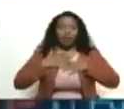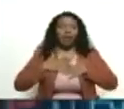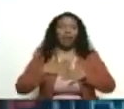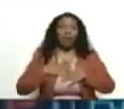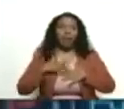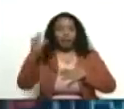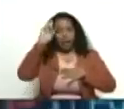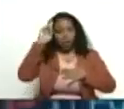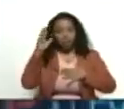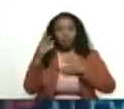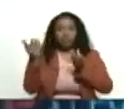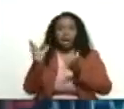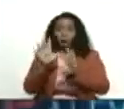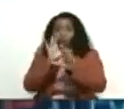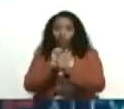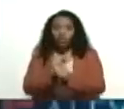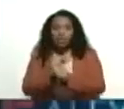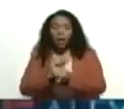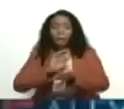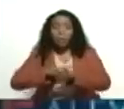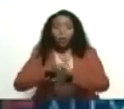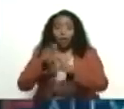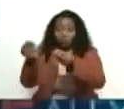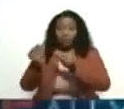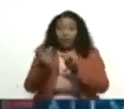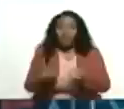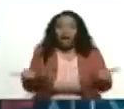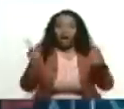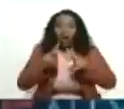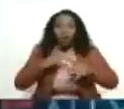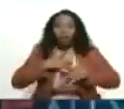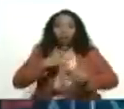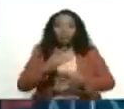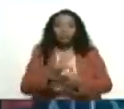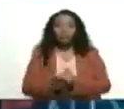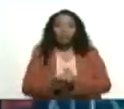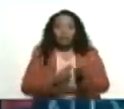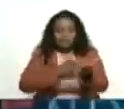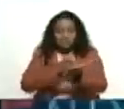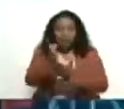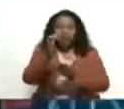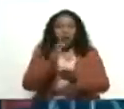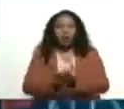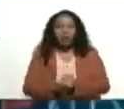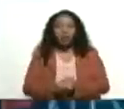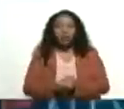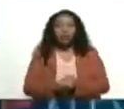por la confianza que da la valentía, la entereza, la lealtad.